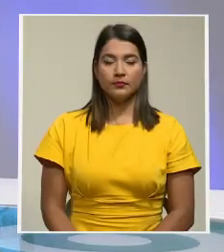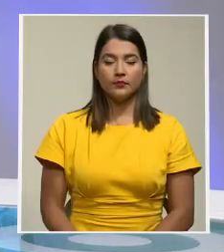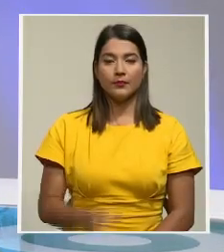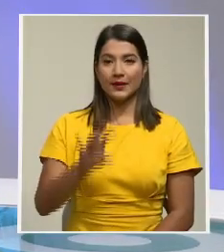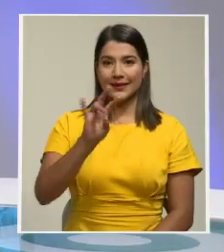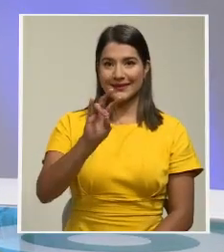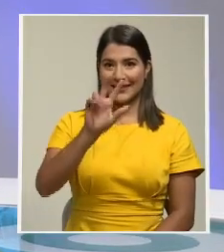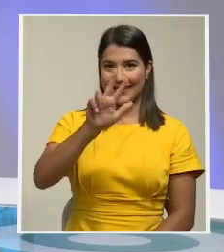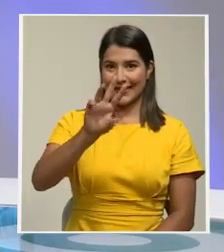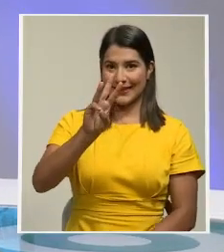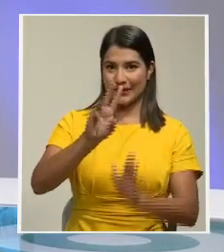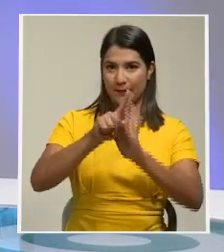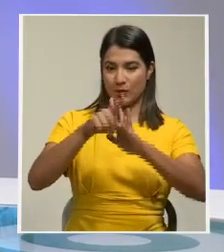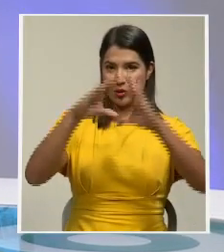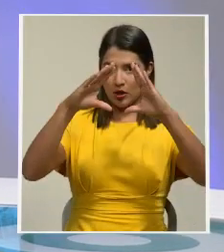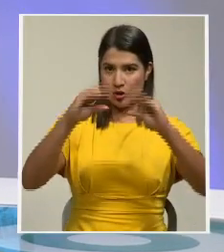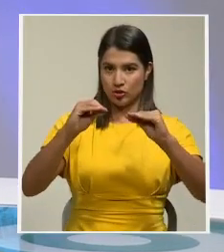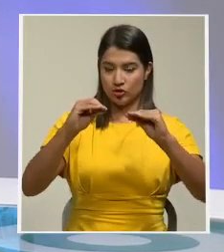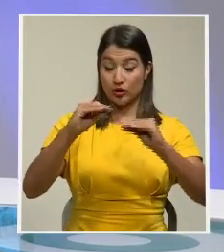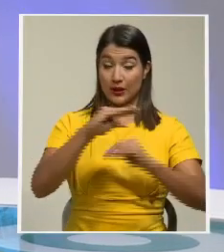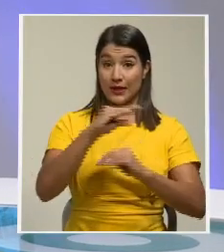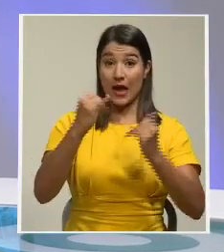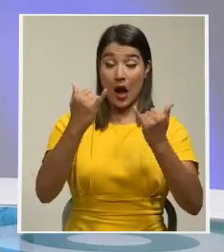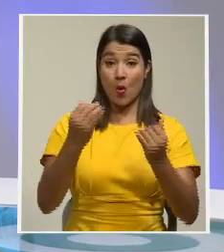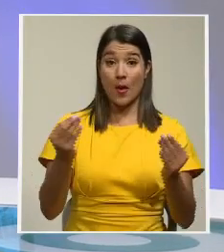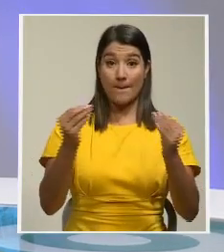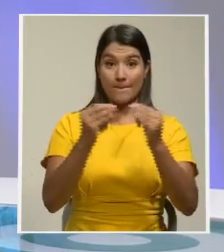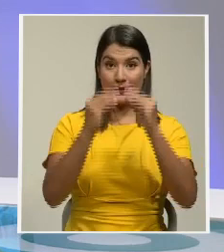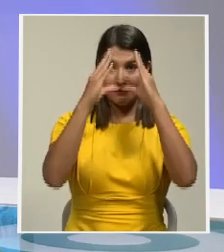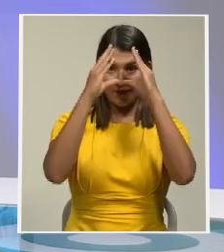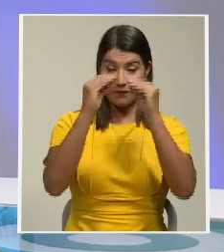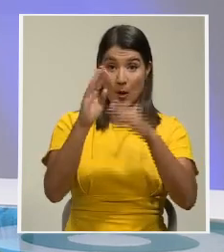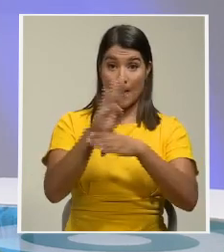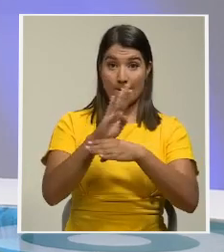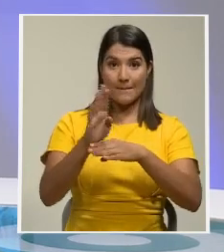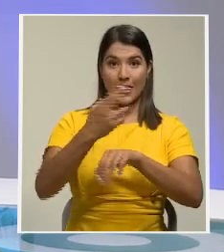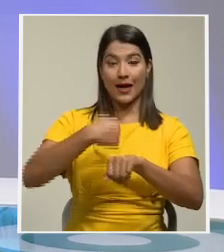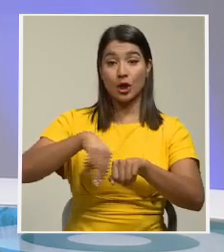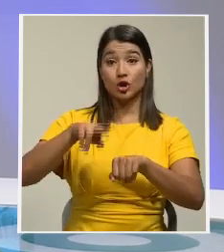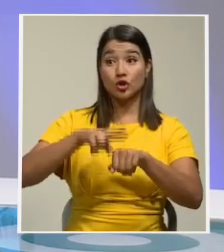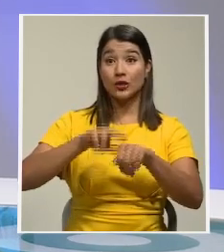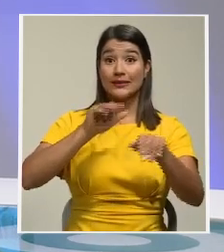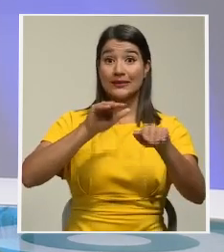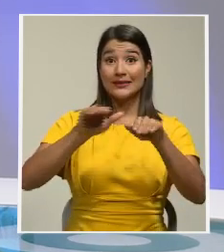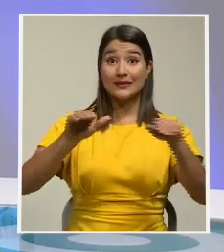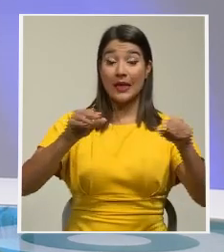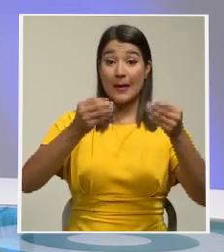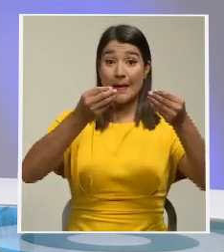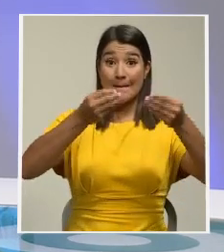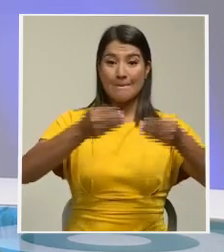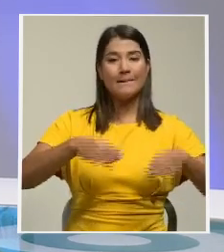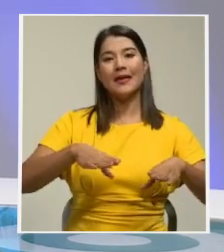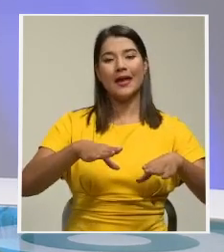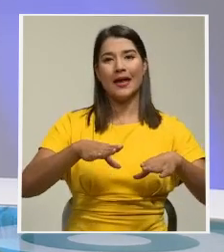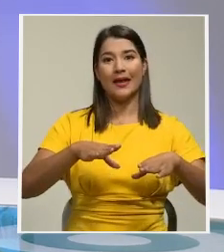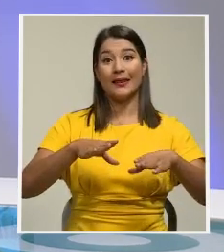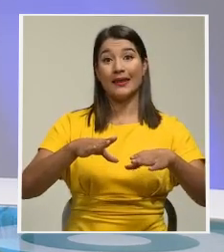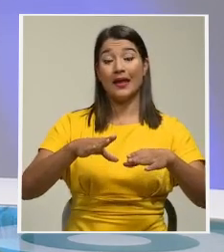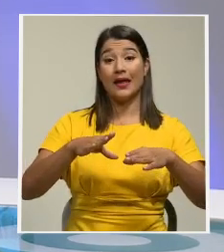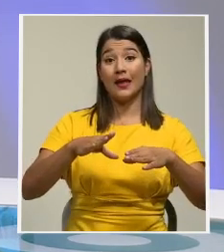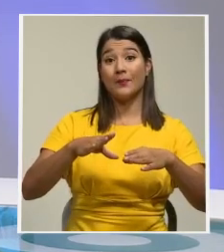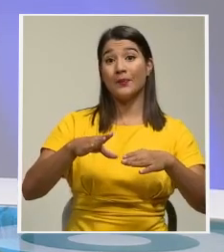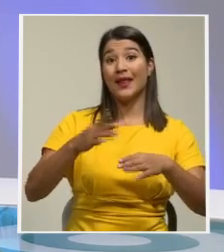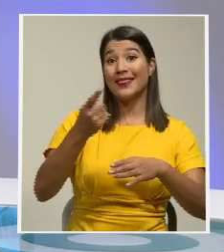Siete con 36 minutos de la noche y vamos de inmediato con más información. El Banco Nacional advierte que perdería capacidad crediticia de aprobarse